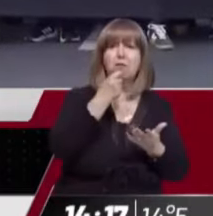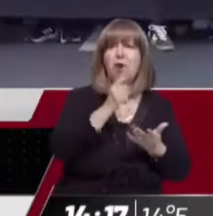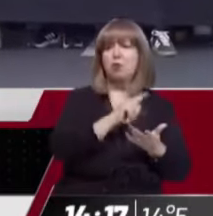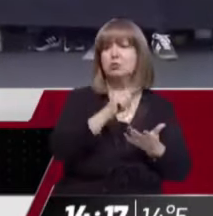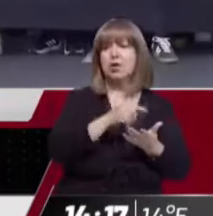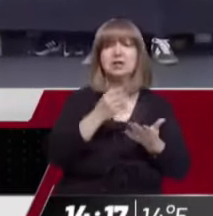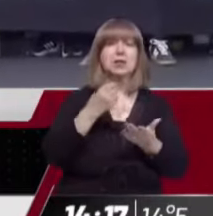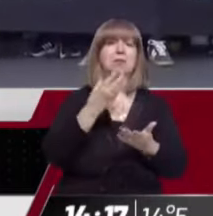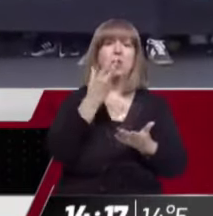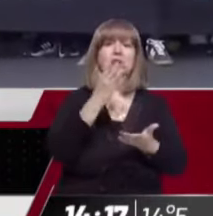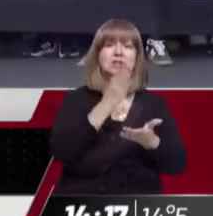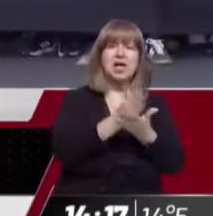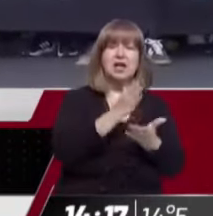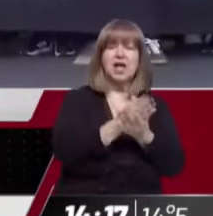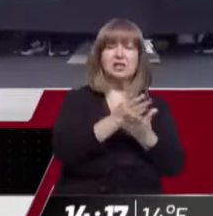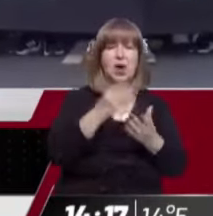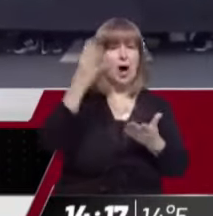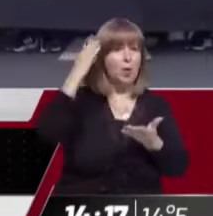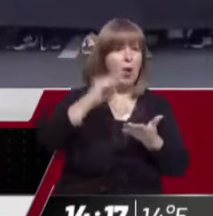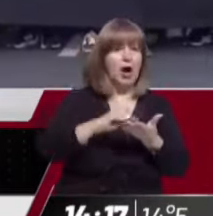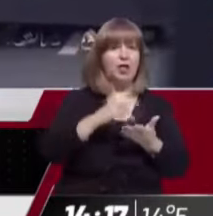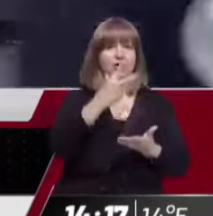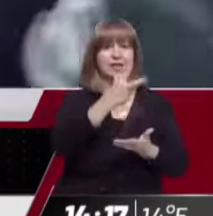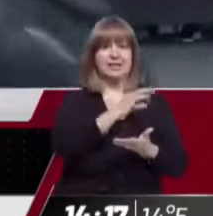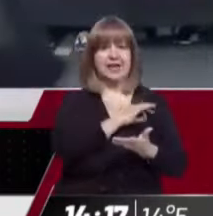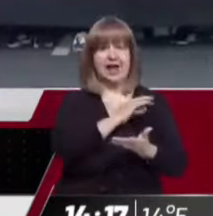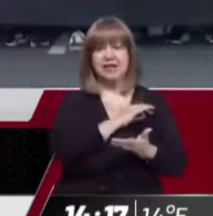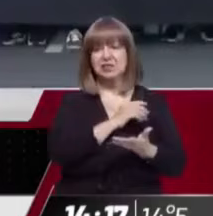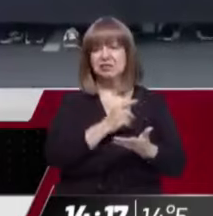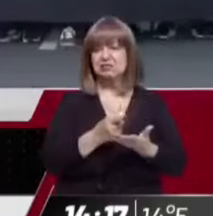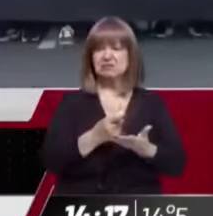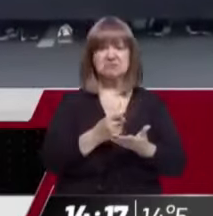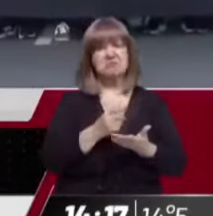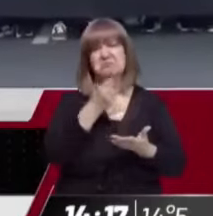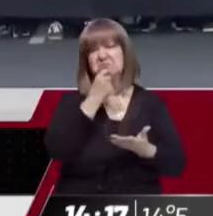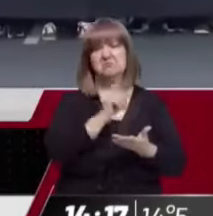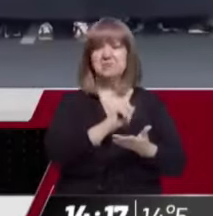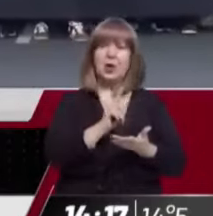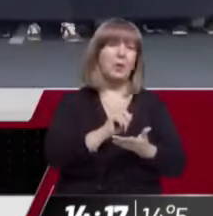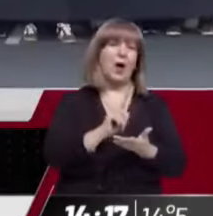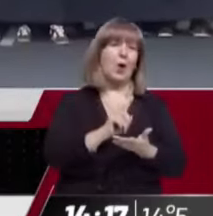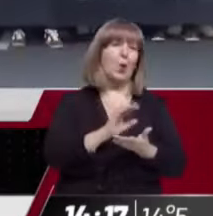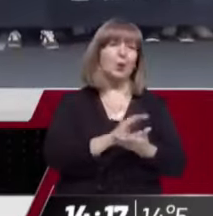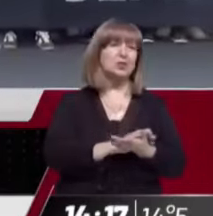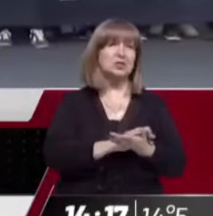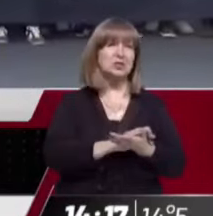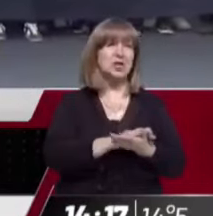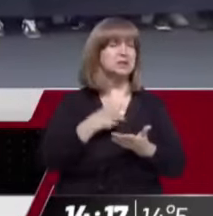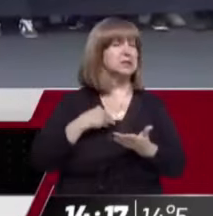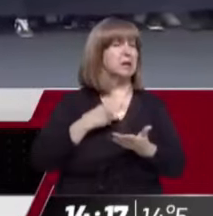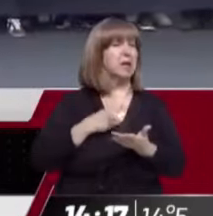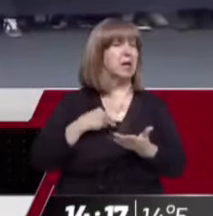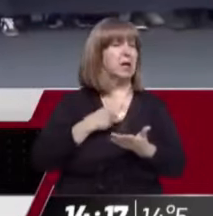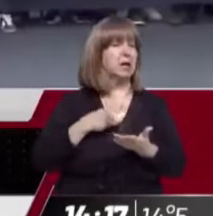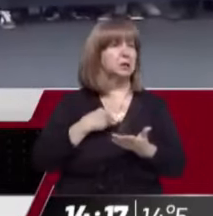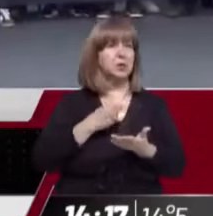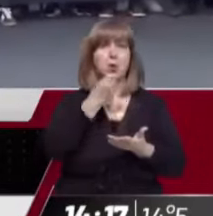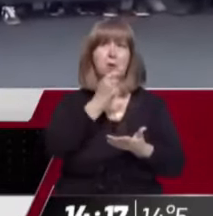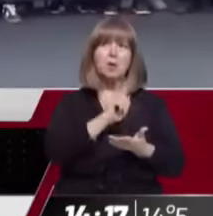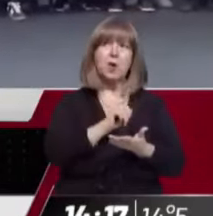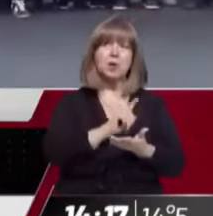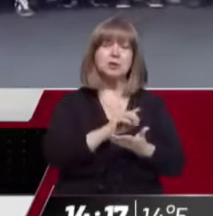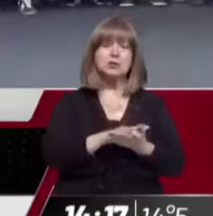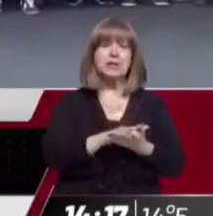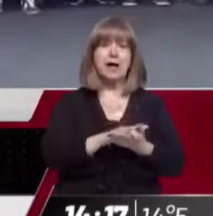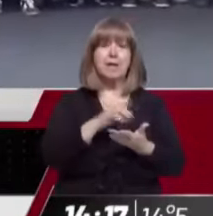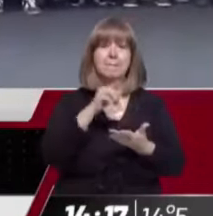estudiando Derecho, llegué hasta tercer año. No me gustaba, no era lo que yo quería ser profesionalmente.